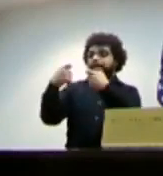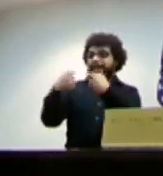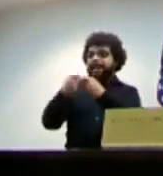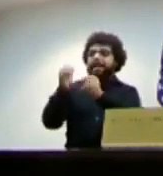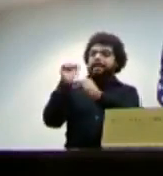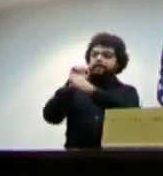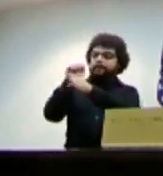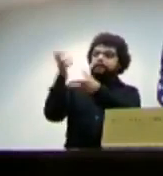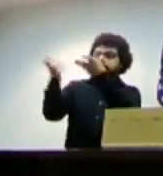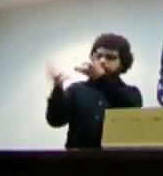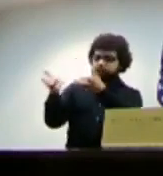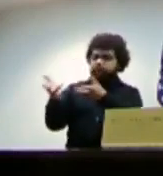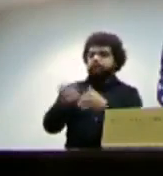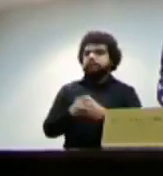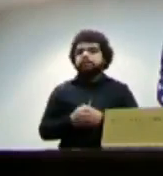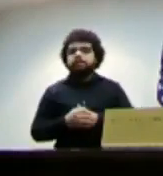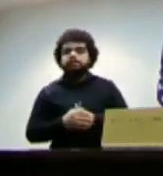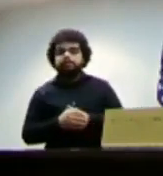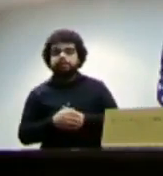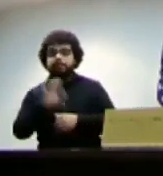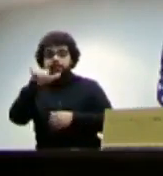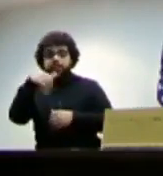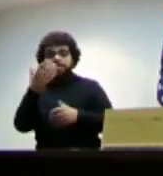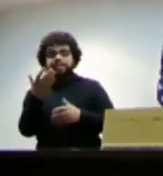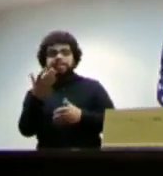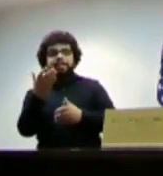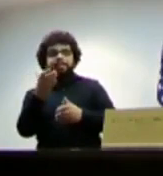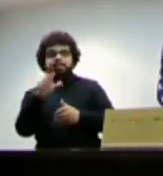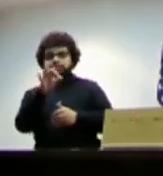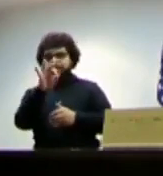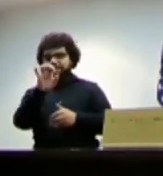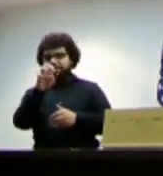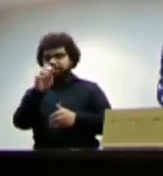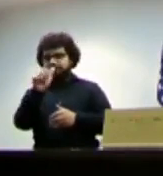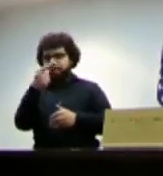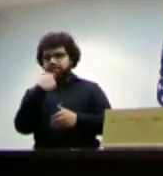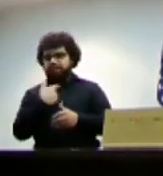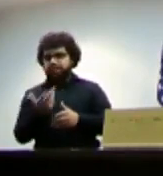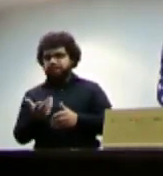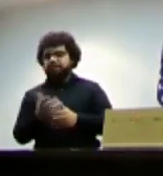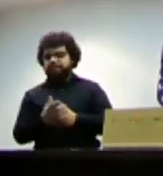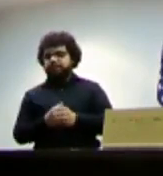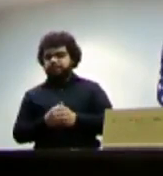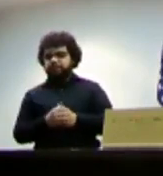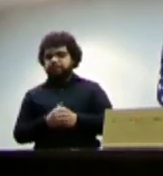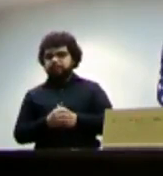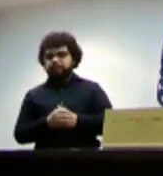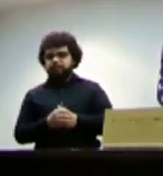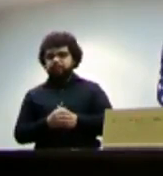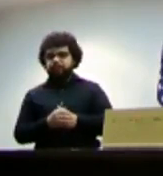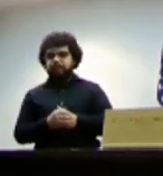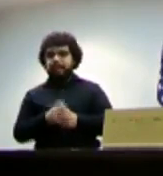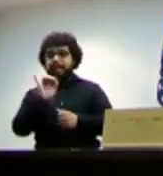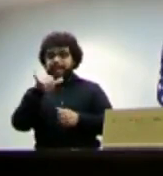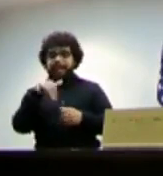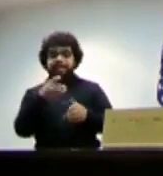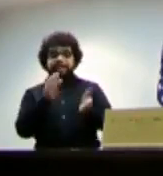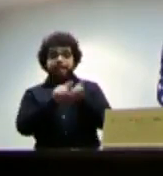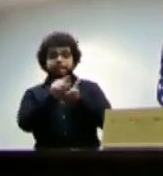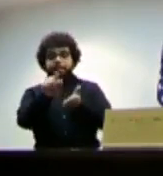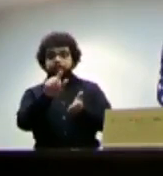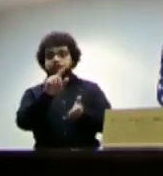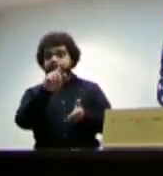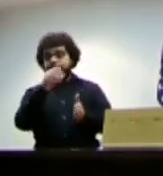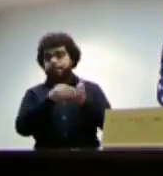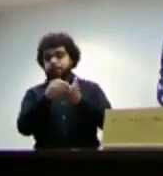sí. Y entro entonces en esa línea que usted mencionó, FEMA, en la inversión de 106 millones que usted mencionó de